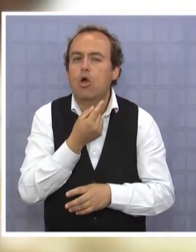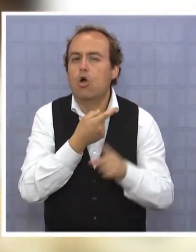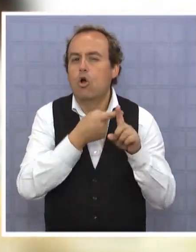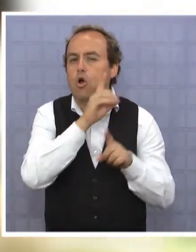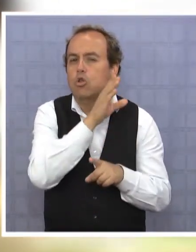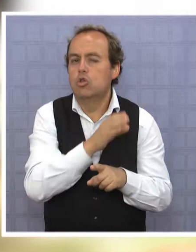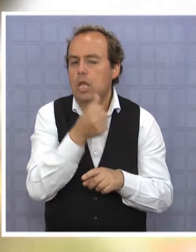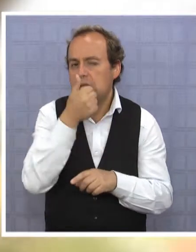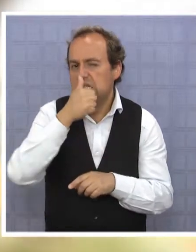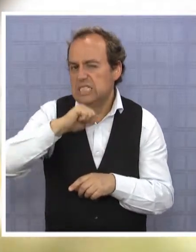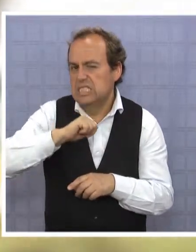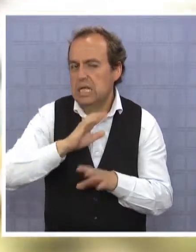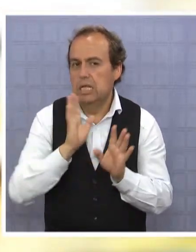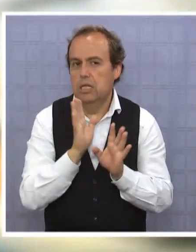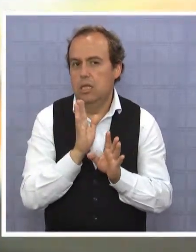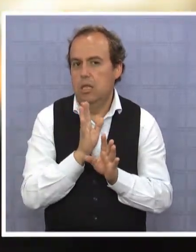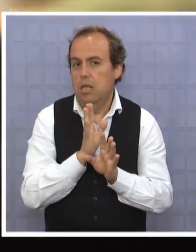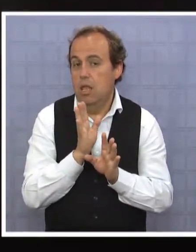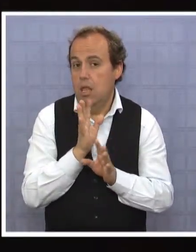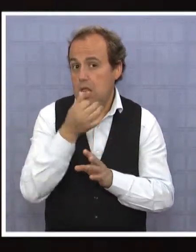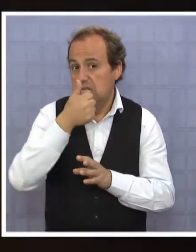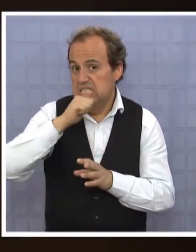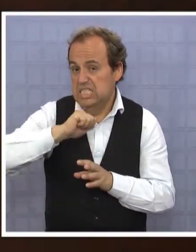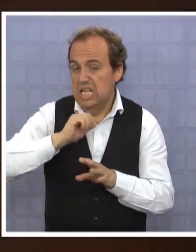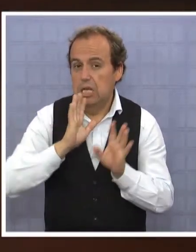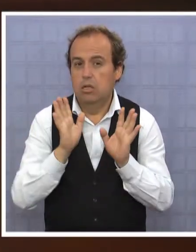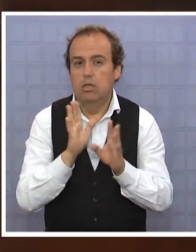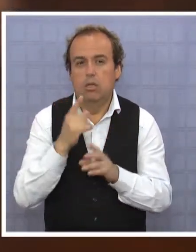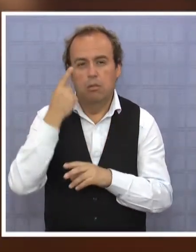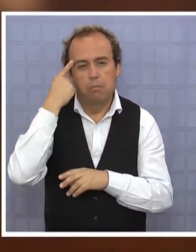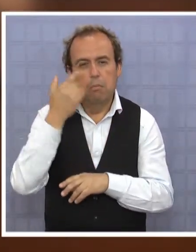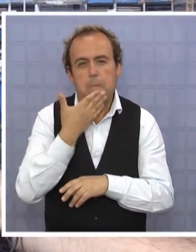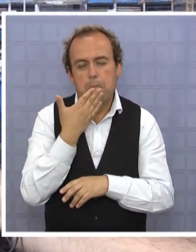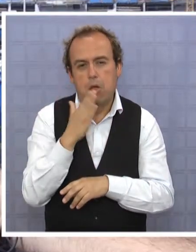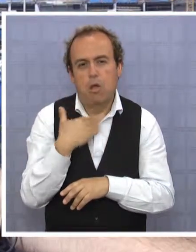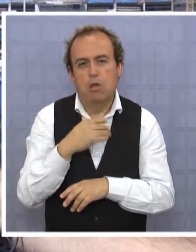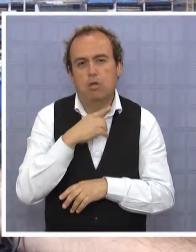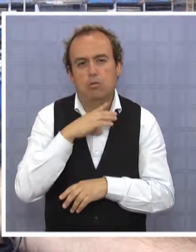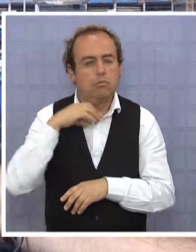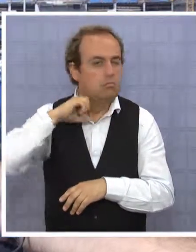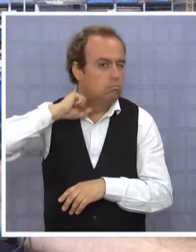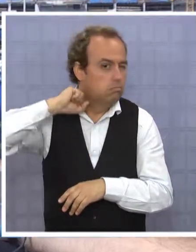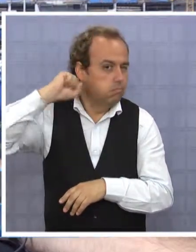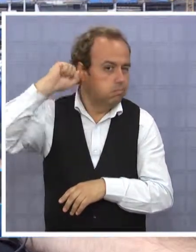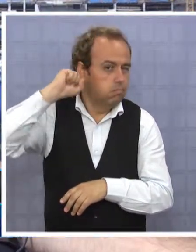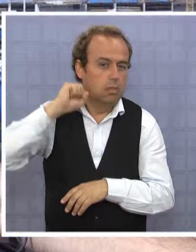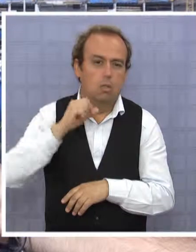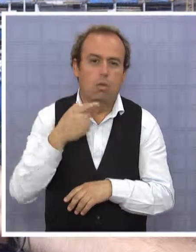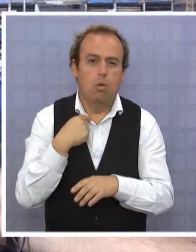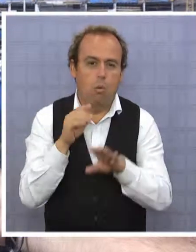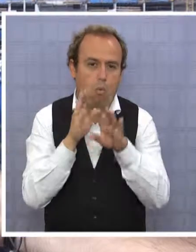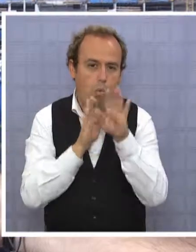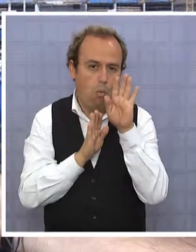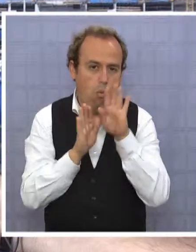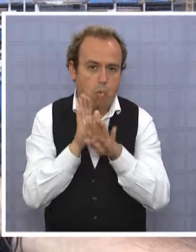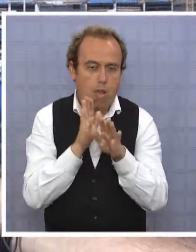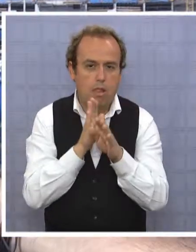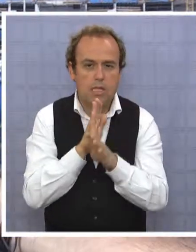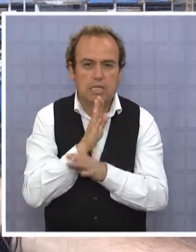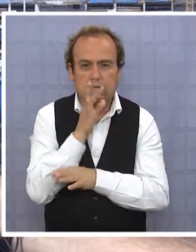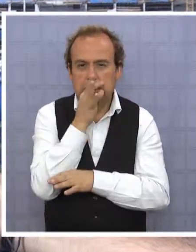contó a mí un secreto muy grande a lo mejor ese secreto era que estaba pensando terminar con su vida y yo guardo su secreto yo soy leal